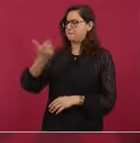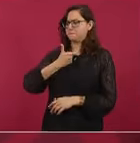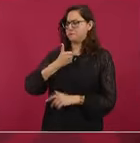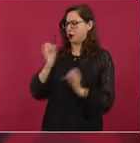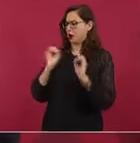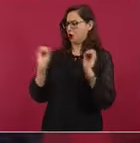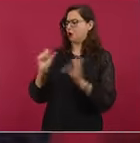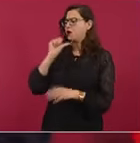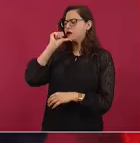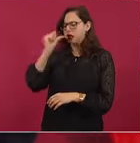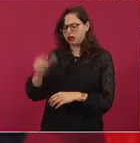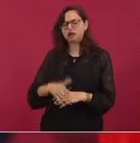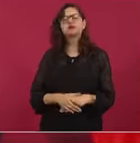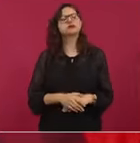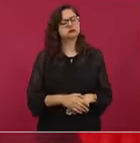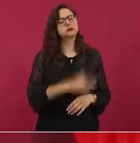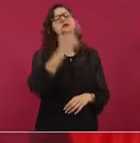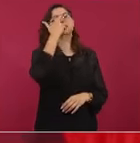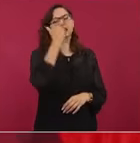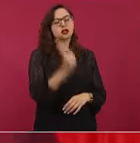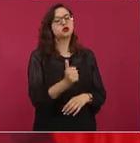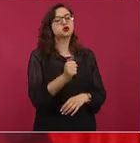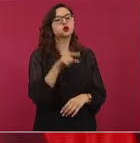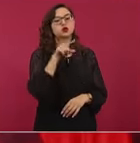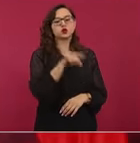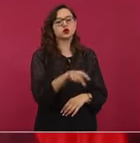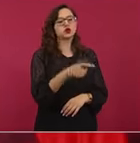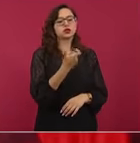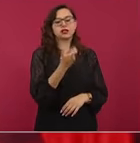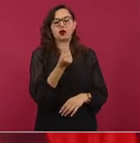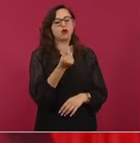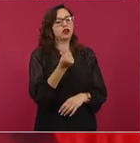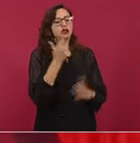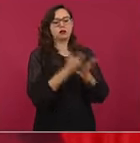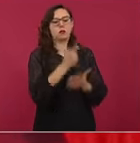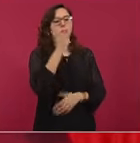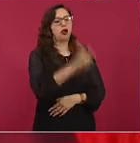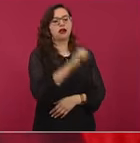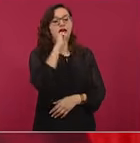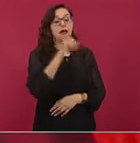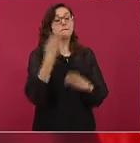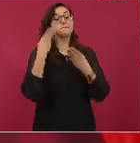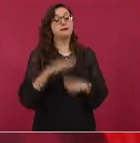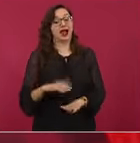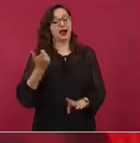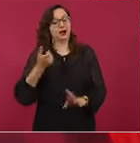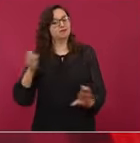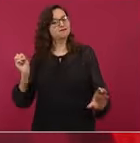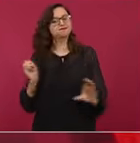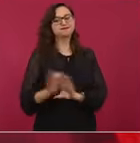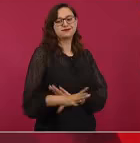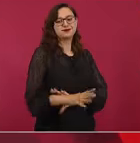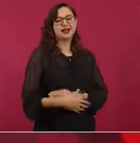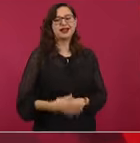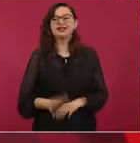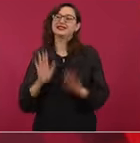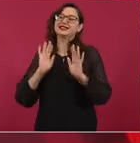No, no, son transferencias electrónicas. Ya eso del sobre amarillo